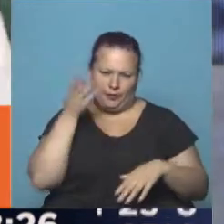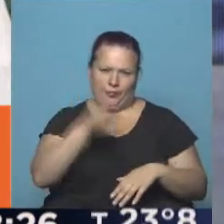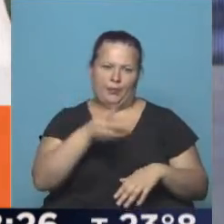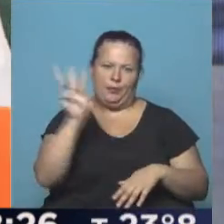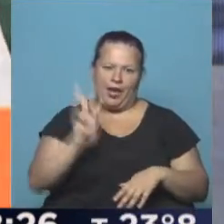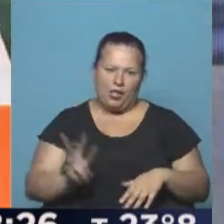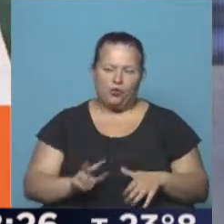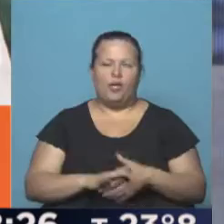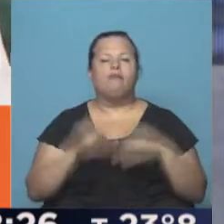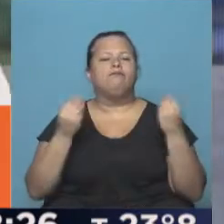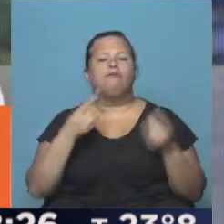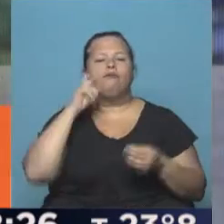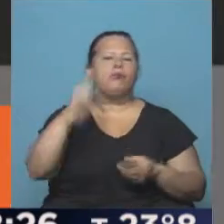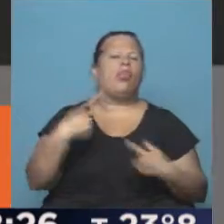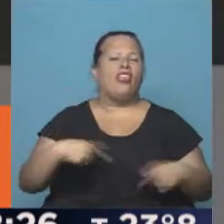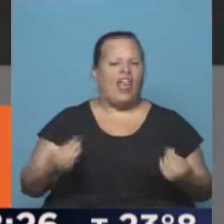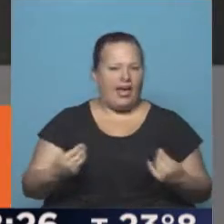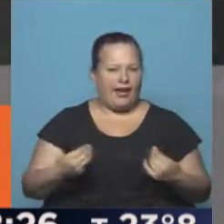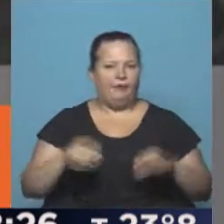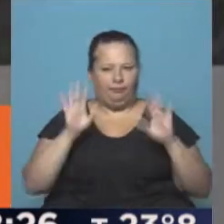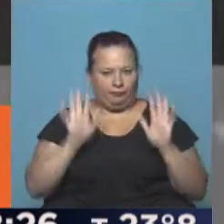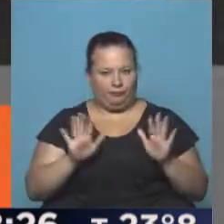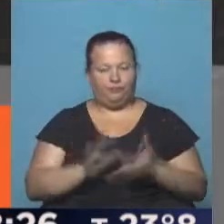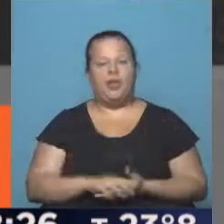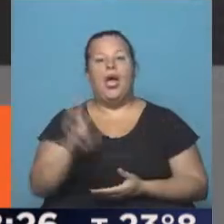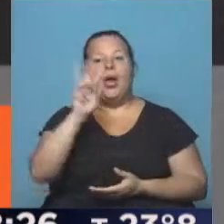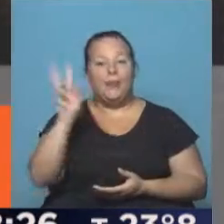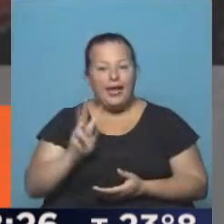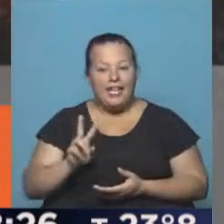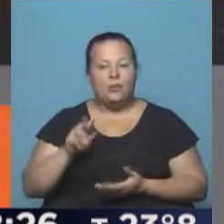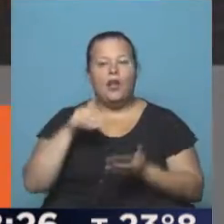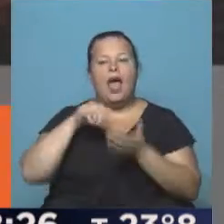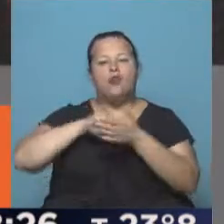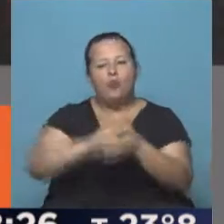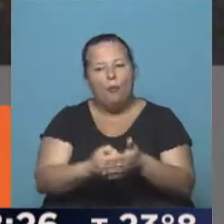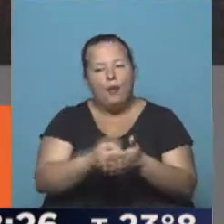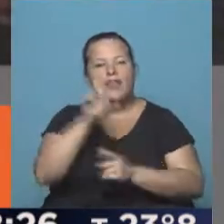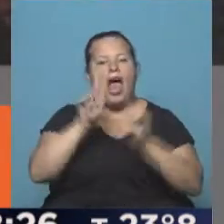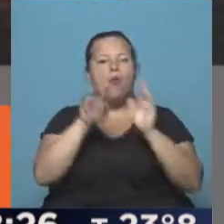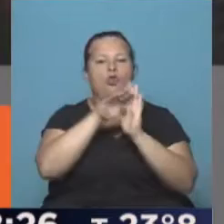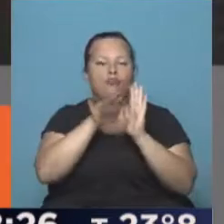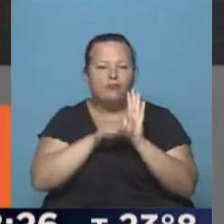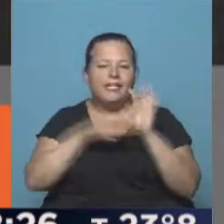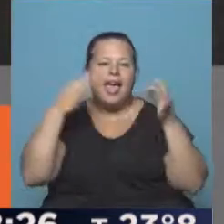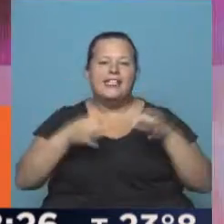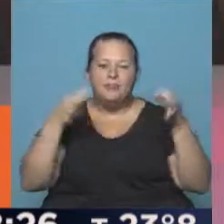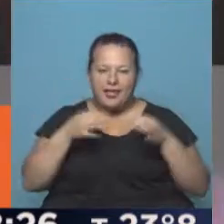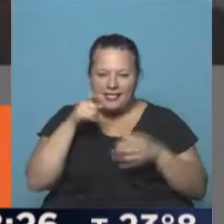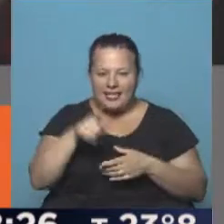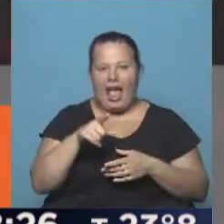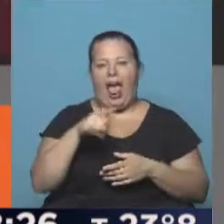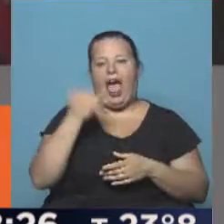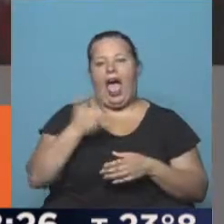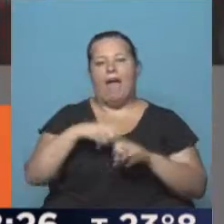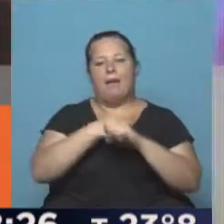este país. ¿Qué es lo que no cumplió? A ver, a Venezuela se la cesa de algunas de las funciones especiales que se tienen